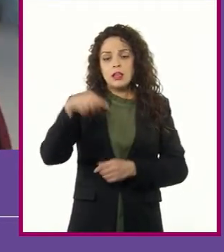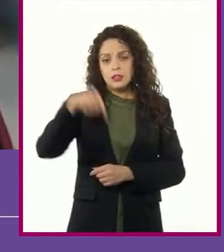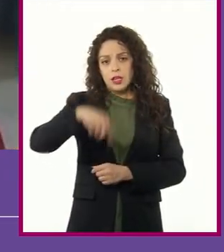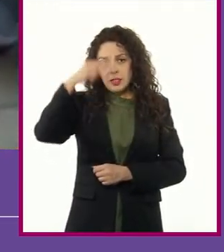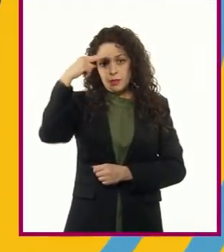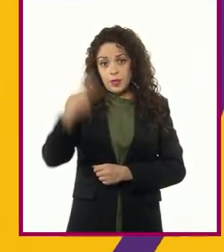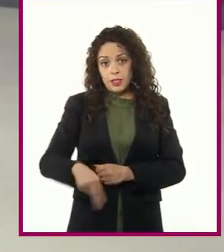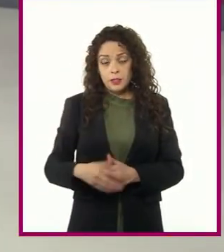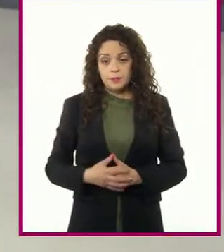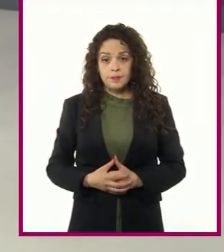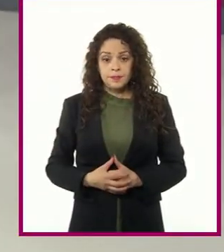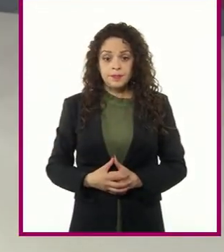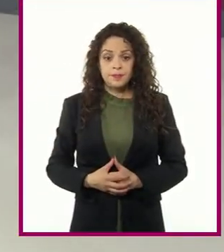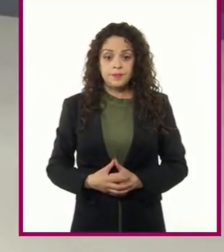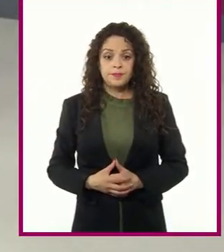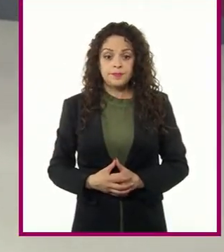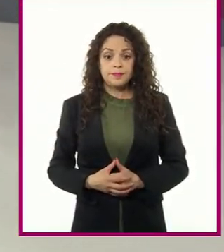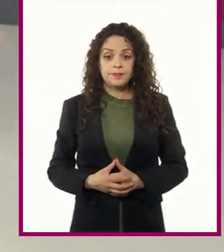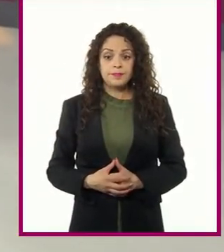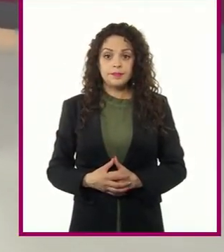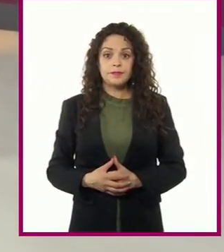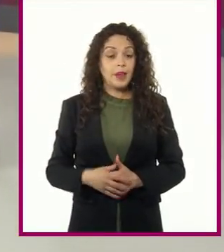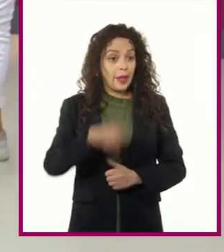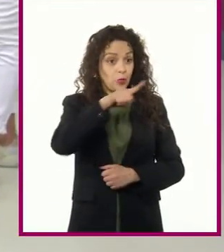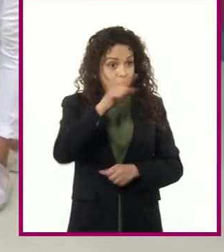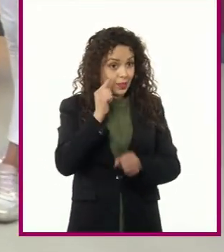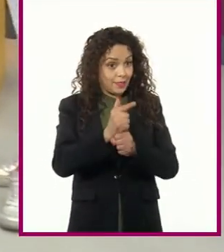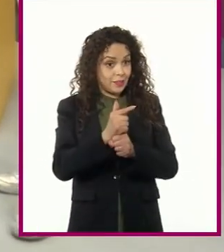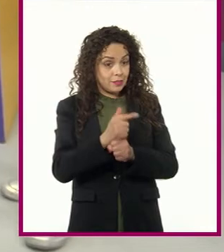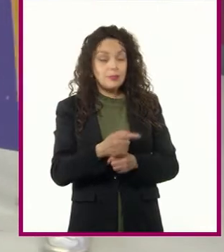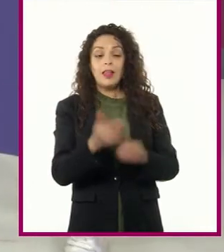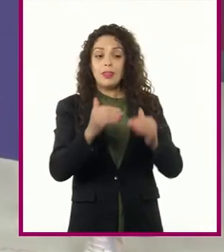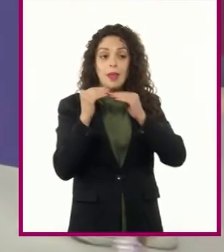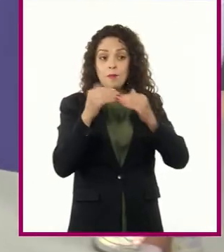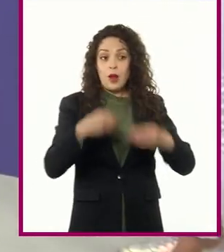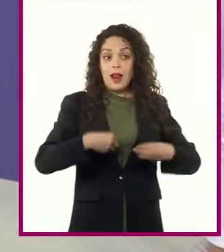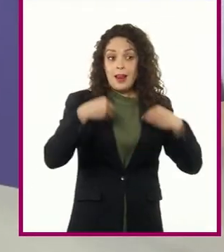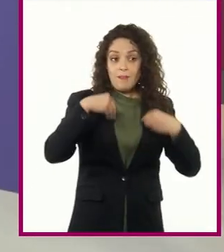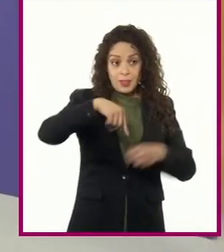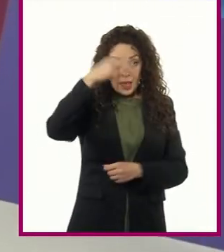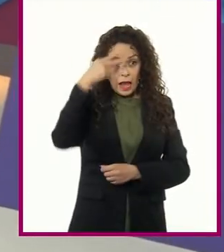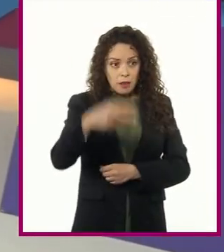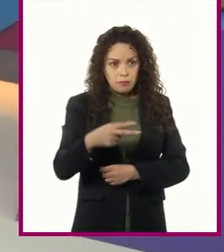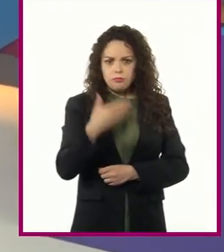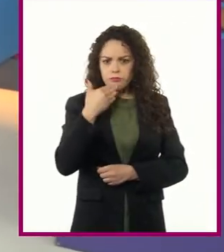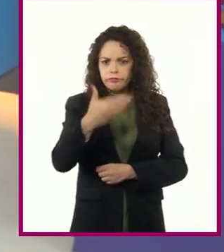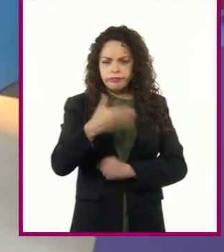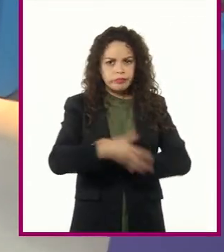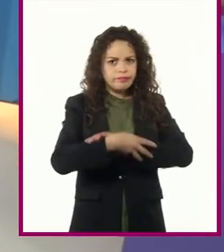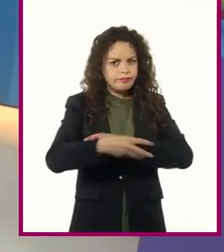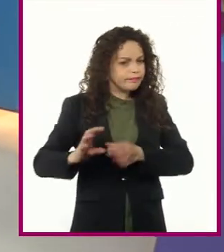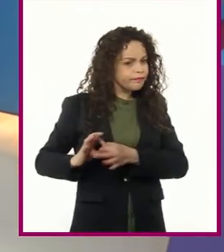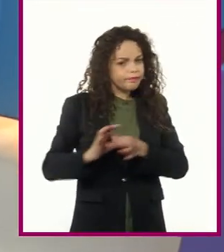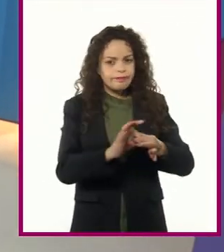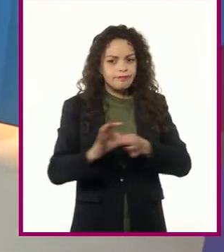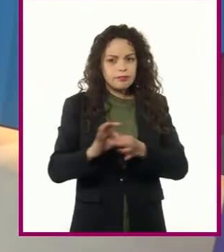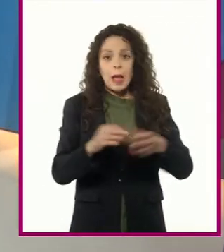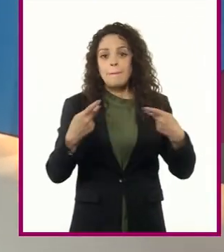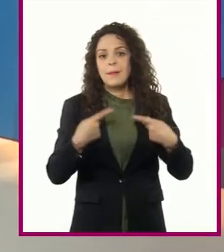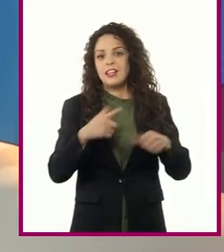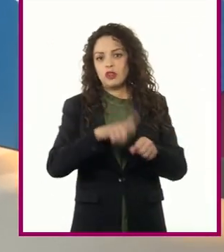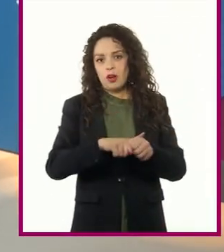país. Como se pudieron dar cuenta, la vida democrática en el país está estrechamente ligada a la esfera personal.